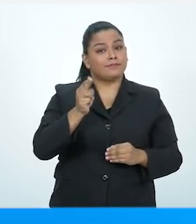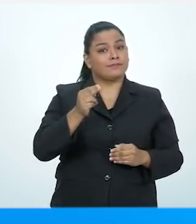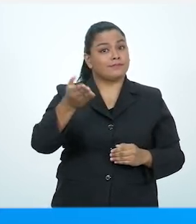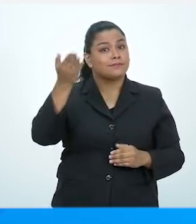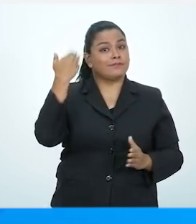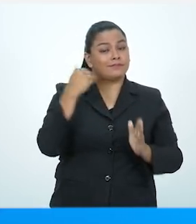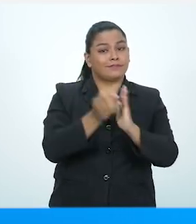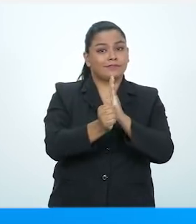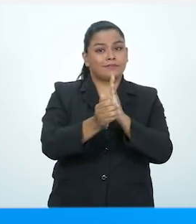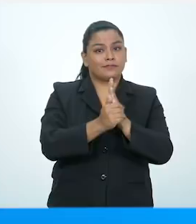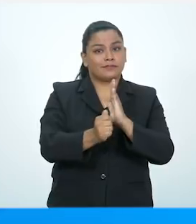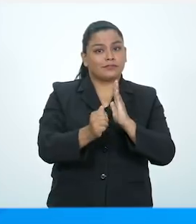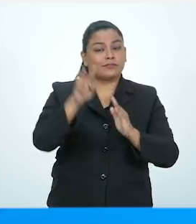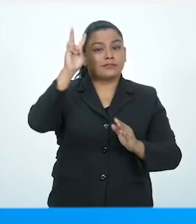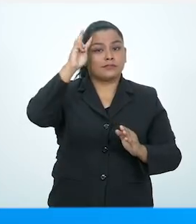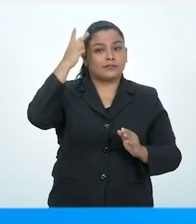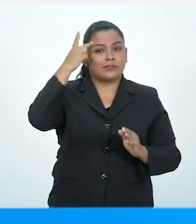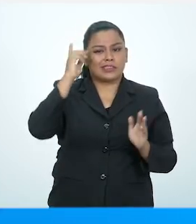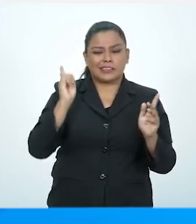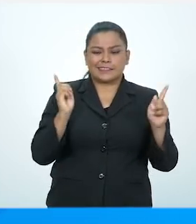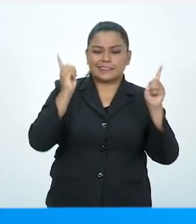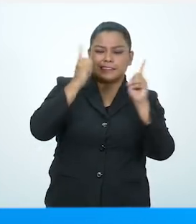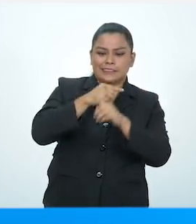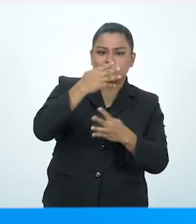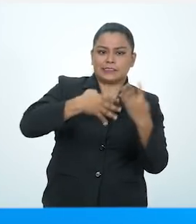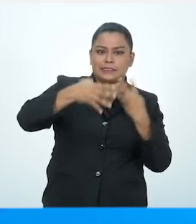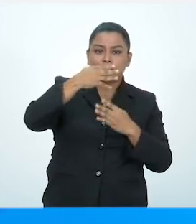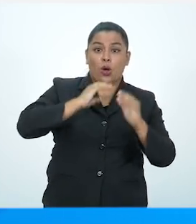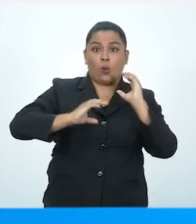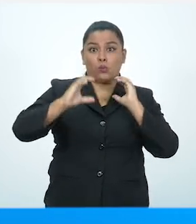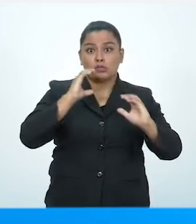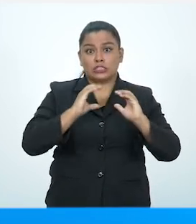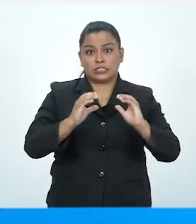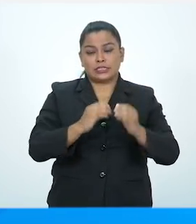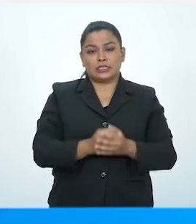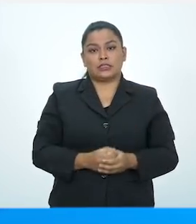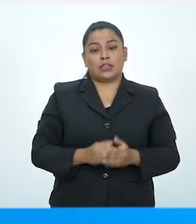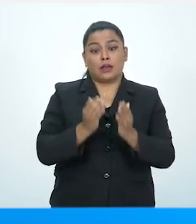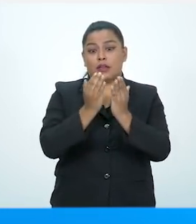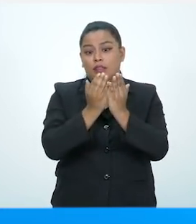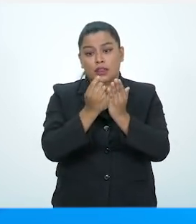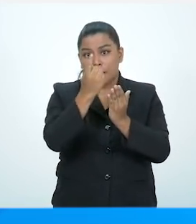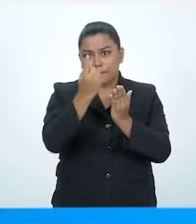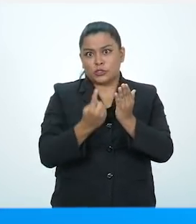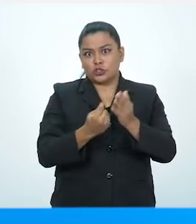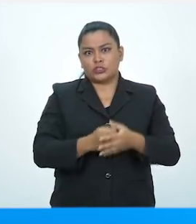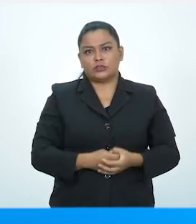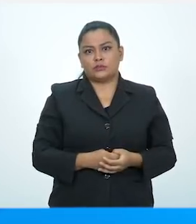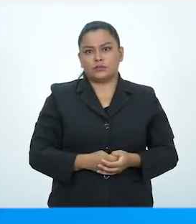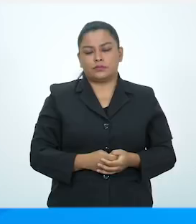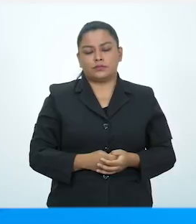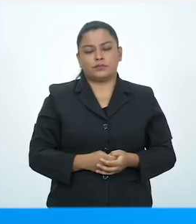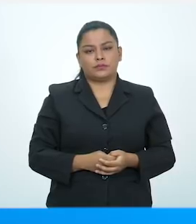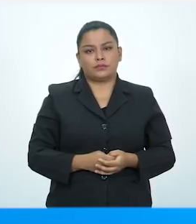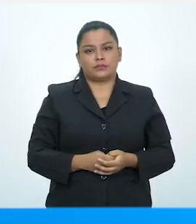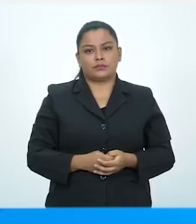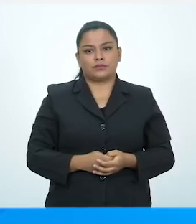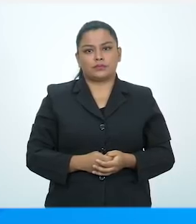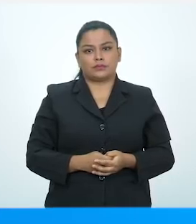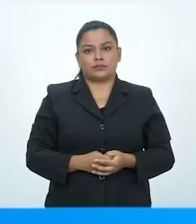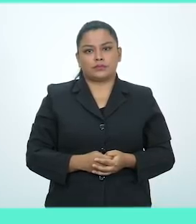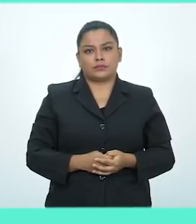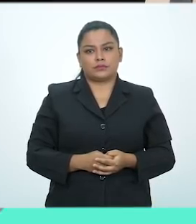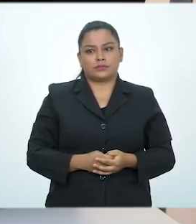otras competencias, implica adecuarse al contexto comunicativo y al lector, es decir, destinatario.